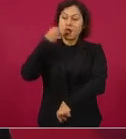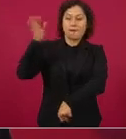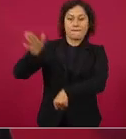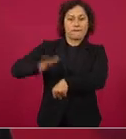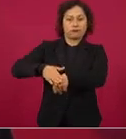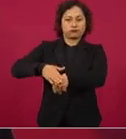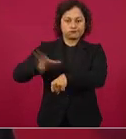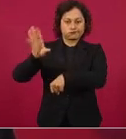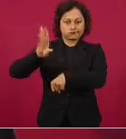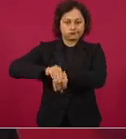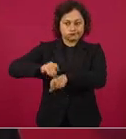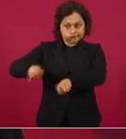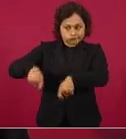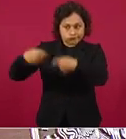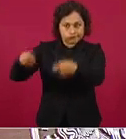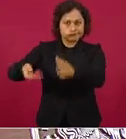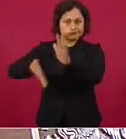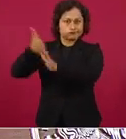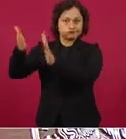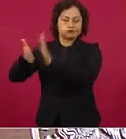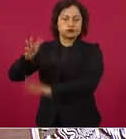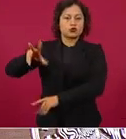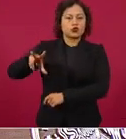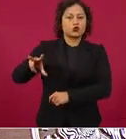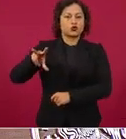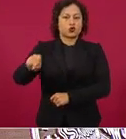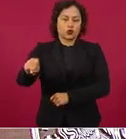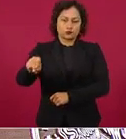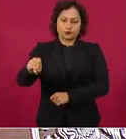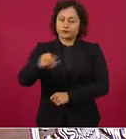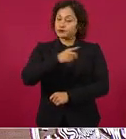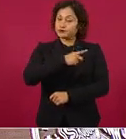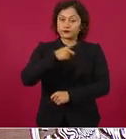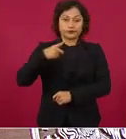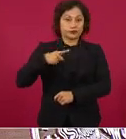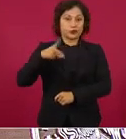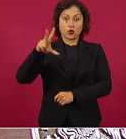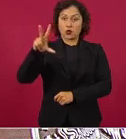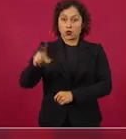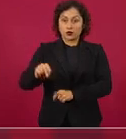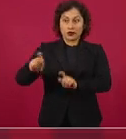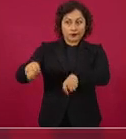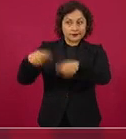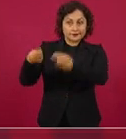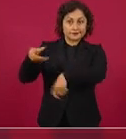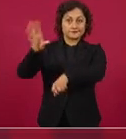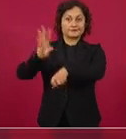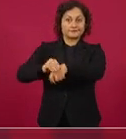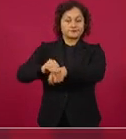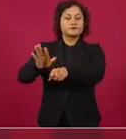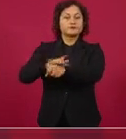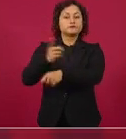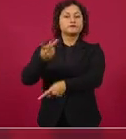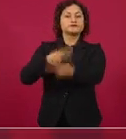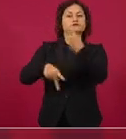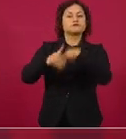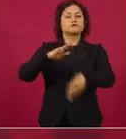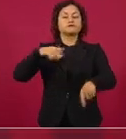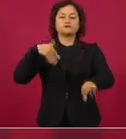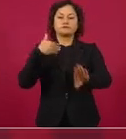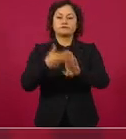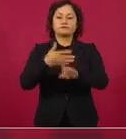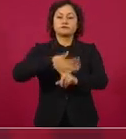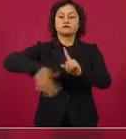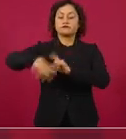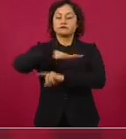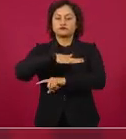permiso, que no se permita nada que afecte al medio ambiente, y